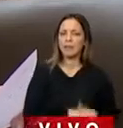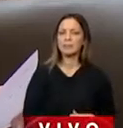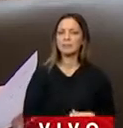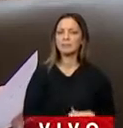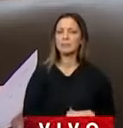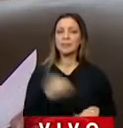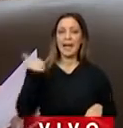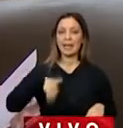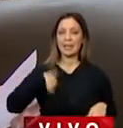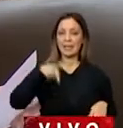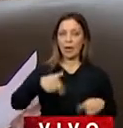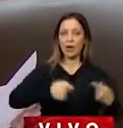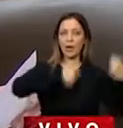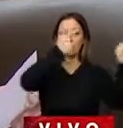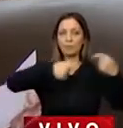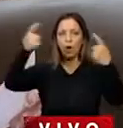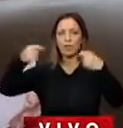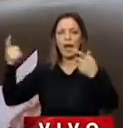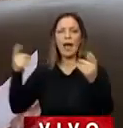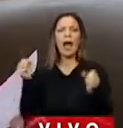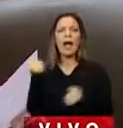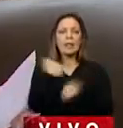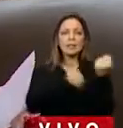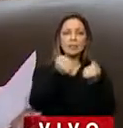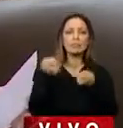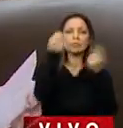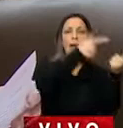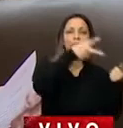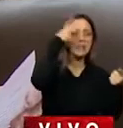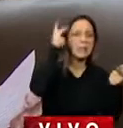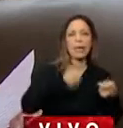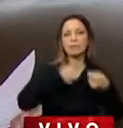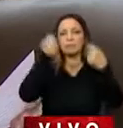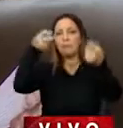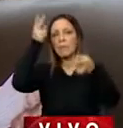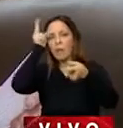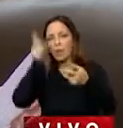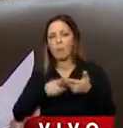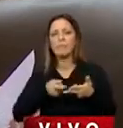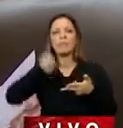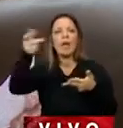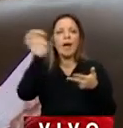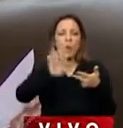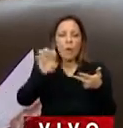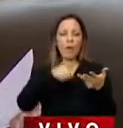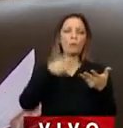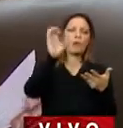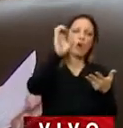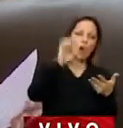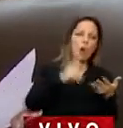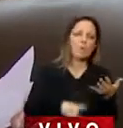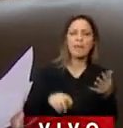Argentina exporta hoy automóviles a Chile, a Perú, a Ecuador, a Colombia,